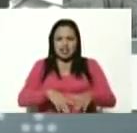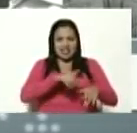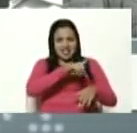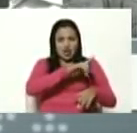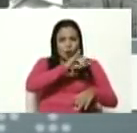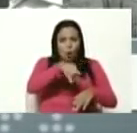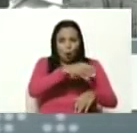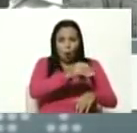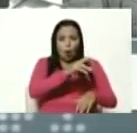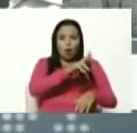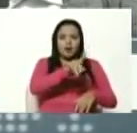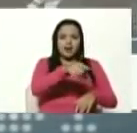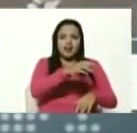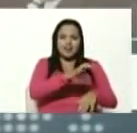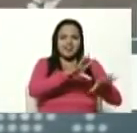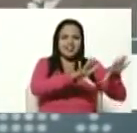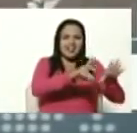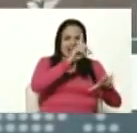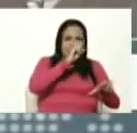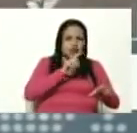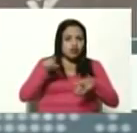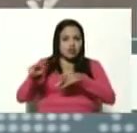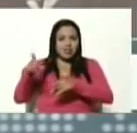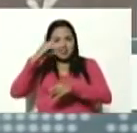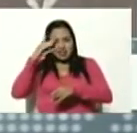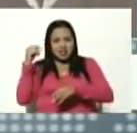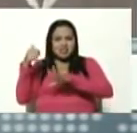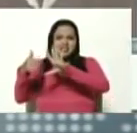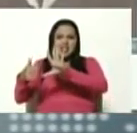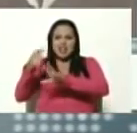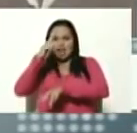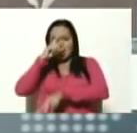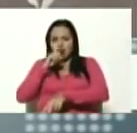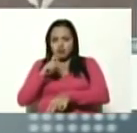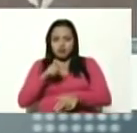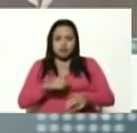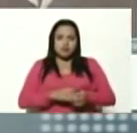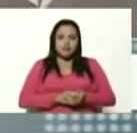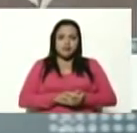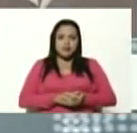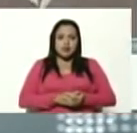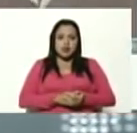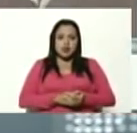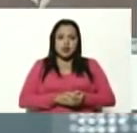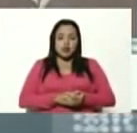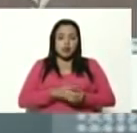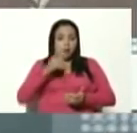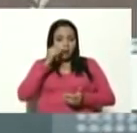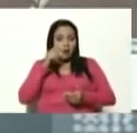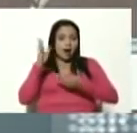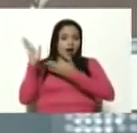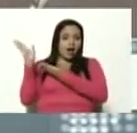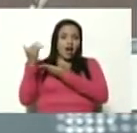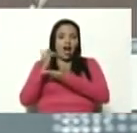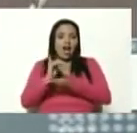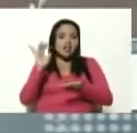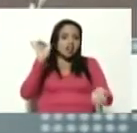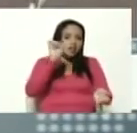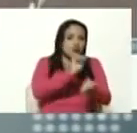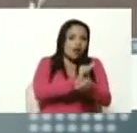6 años apenas, ¿verdad? Y su padre fue capturado,